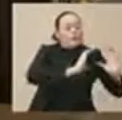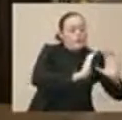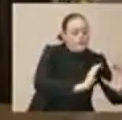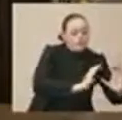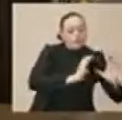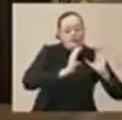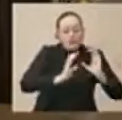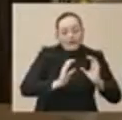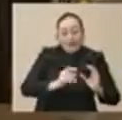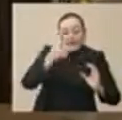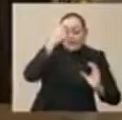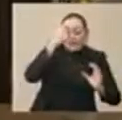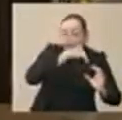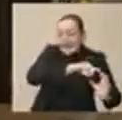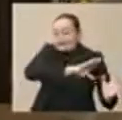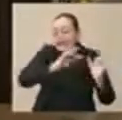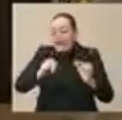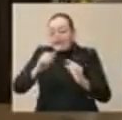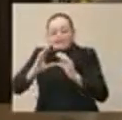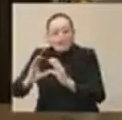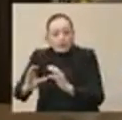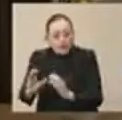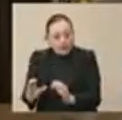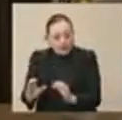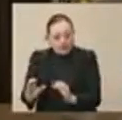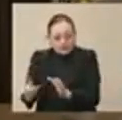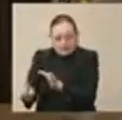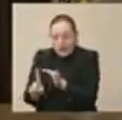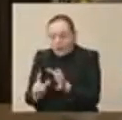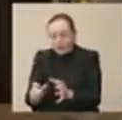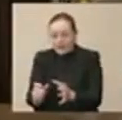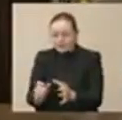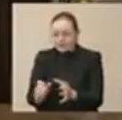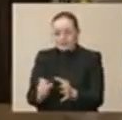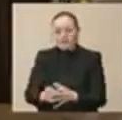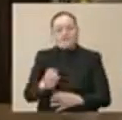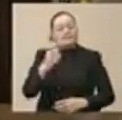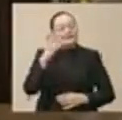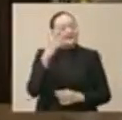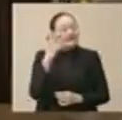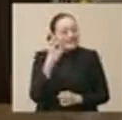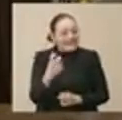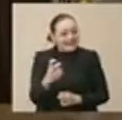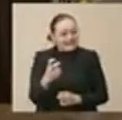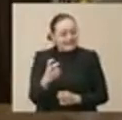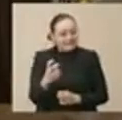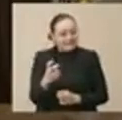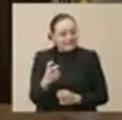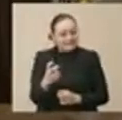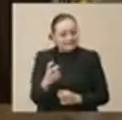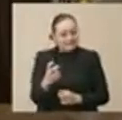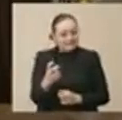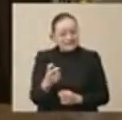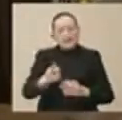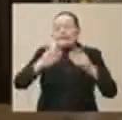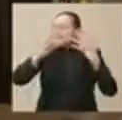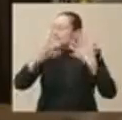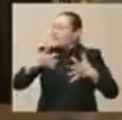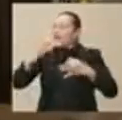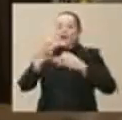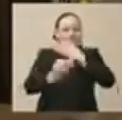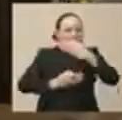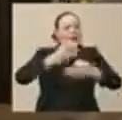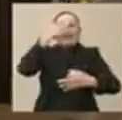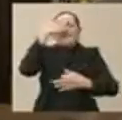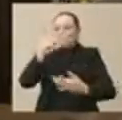cuidar a las y los demás es necesario lo único posible para ser exitosos es